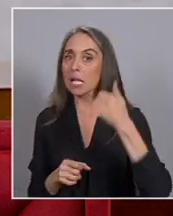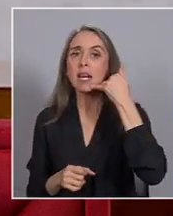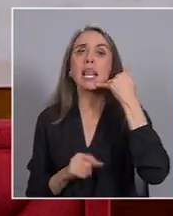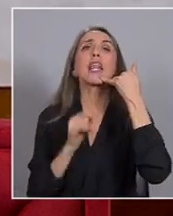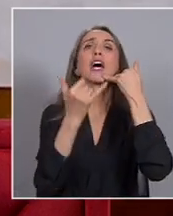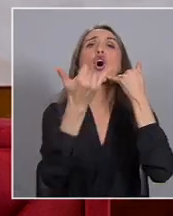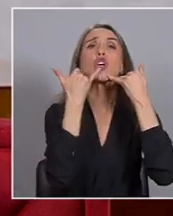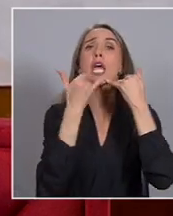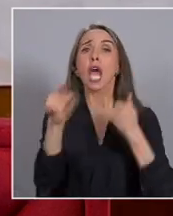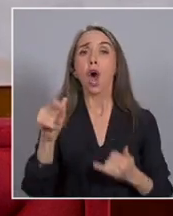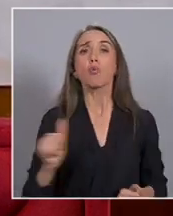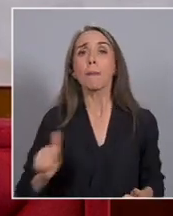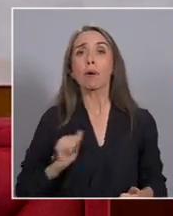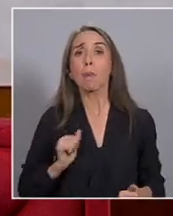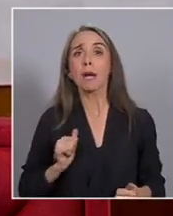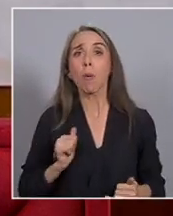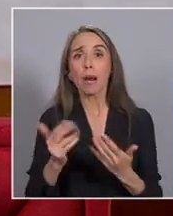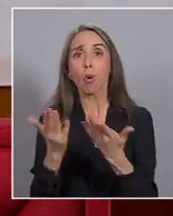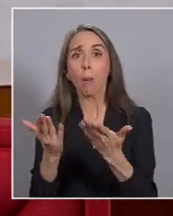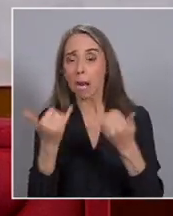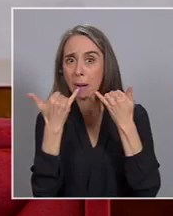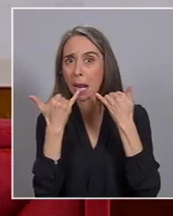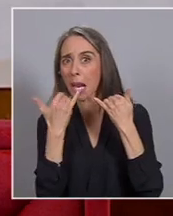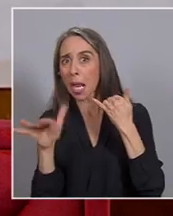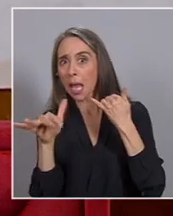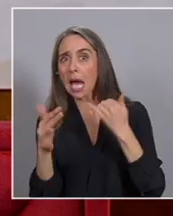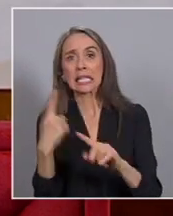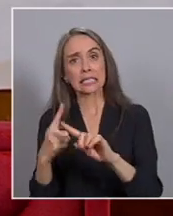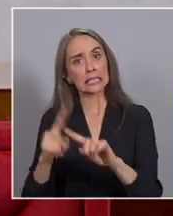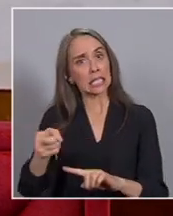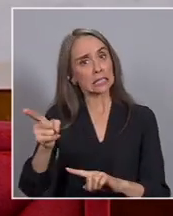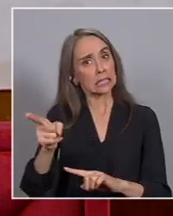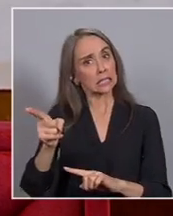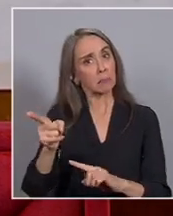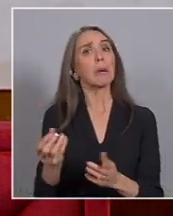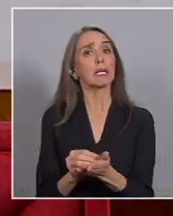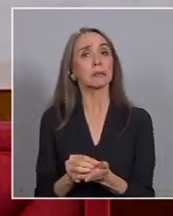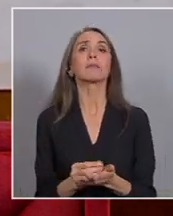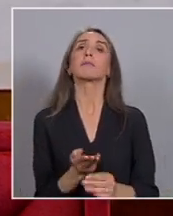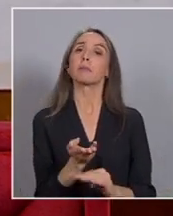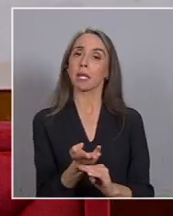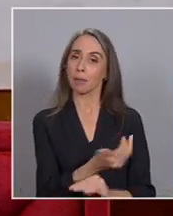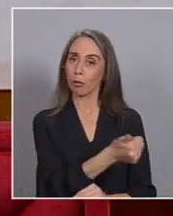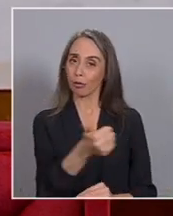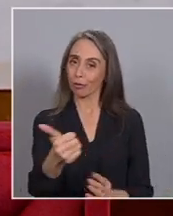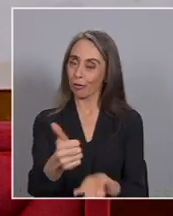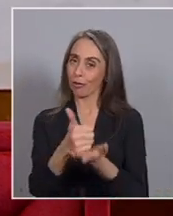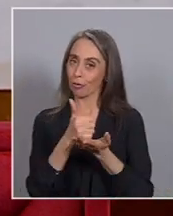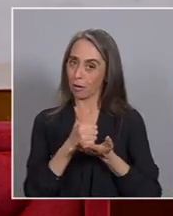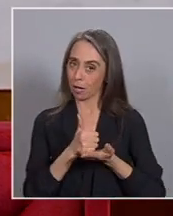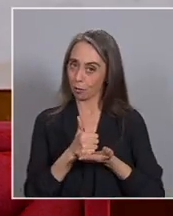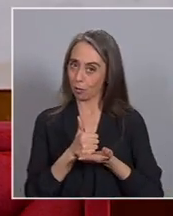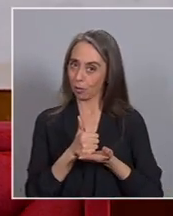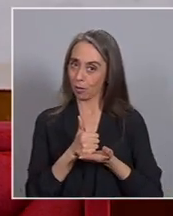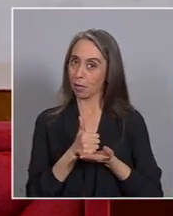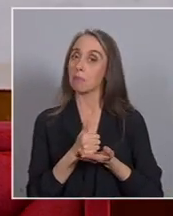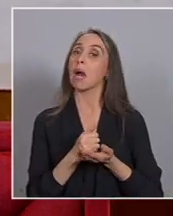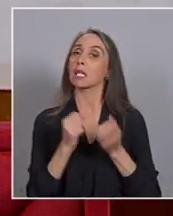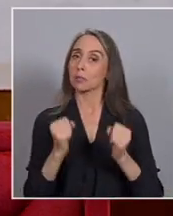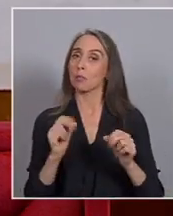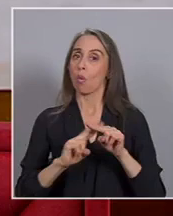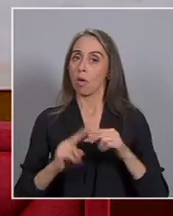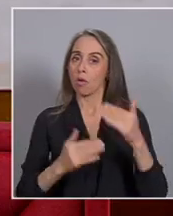teléfono, cumple, se exige más y les pedimos a todos su colaboración para sacar esto